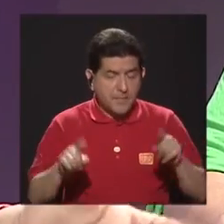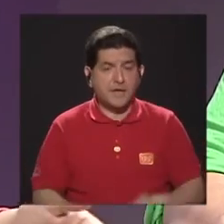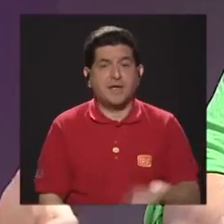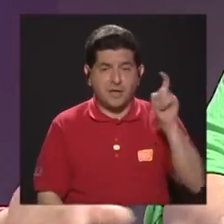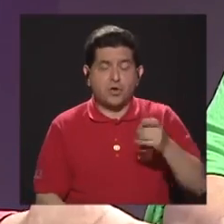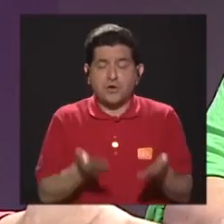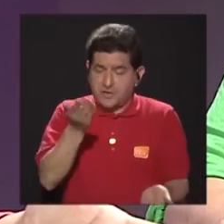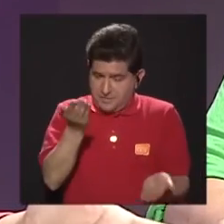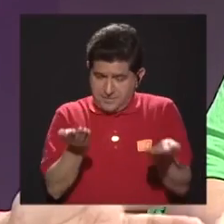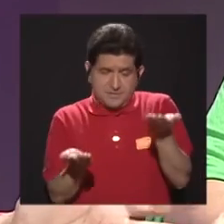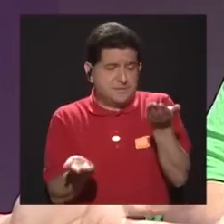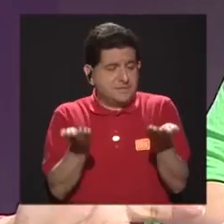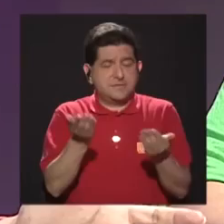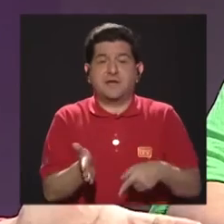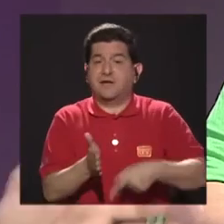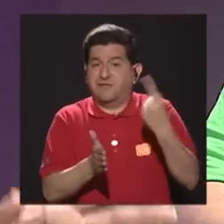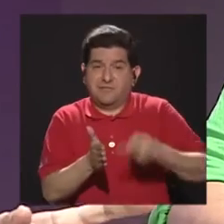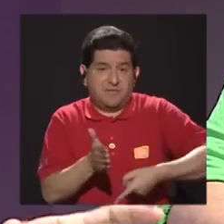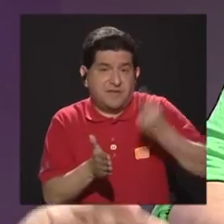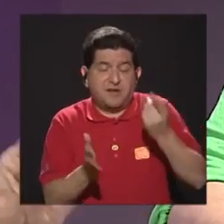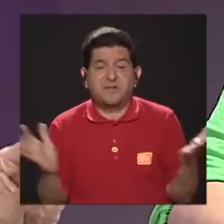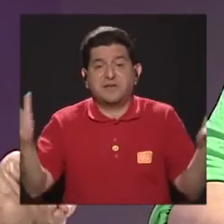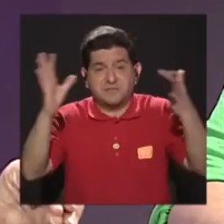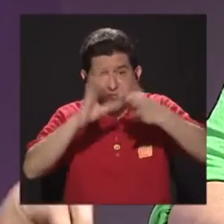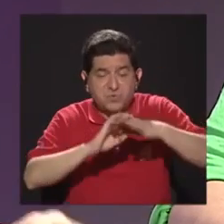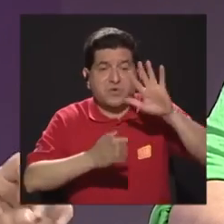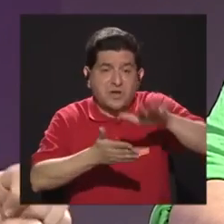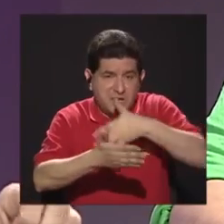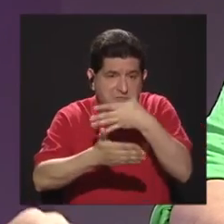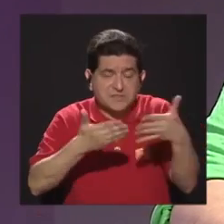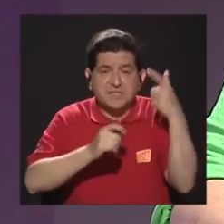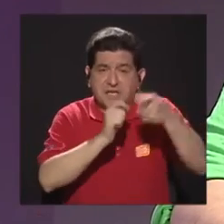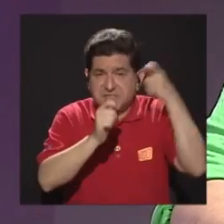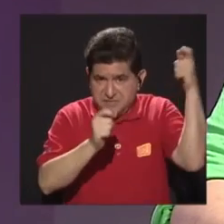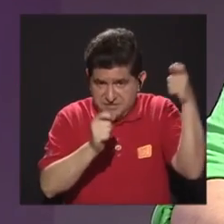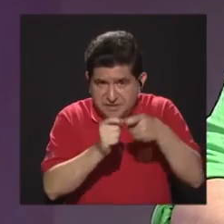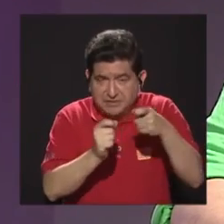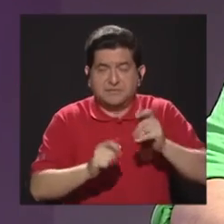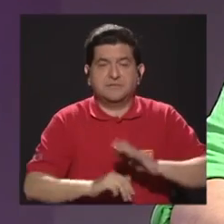hacer contrapesos y hay que en algunos momentos unirse para agendas específicas